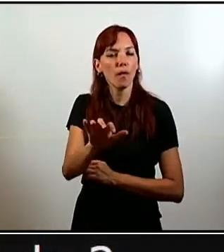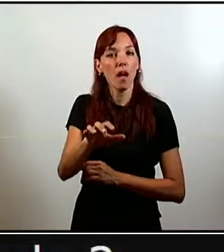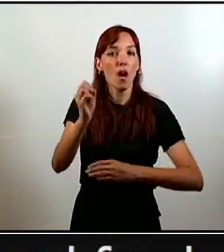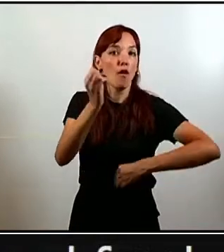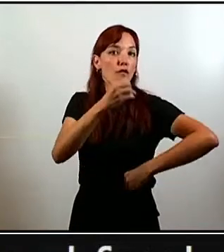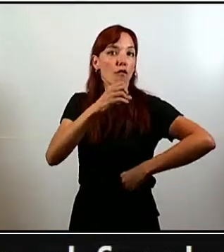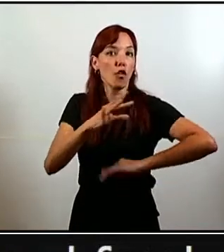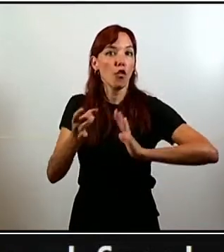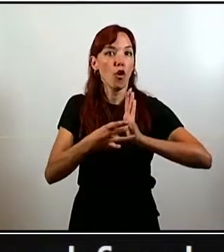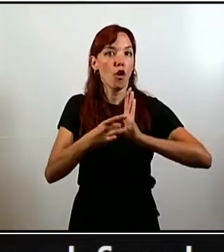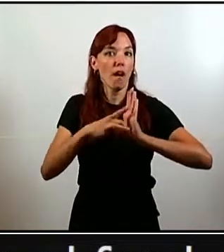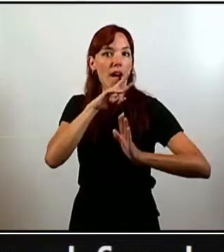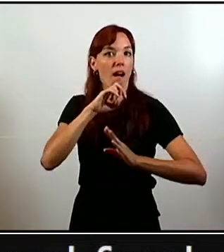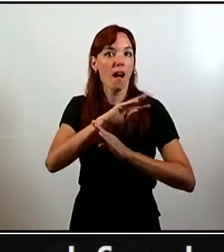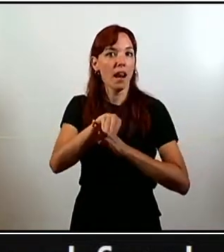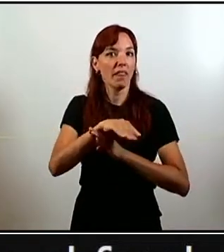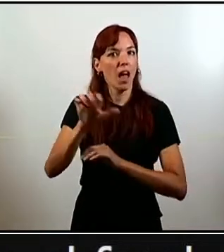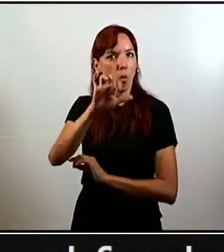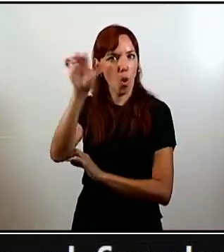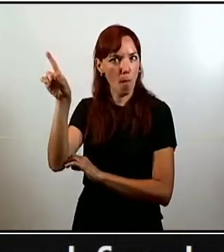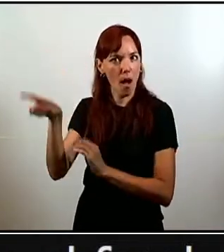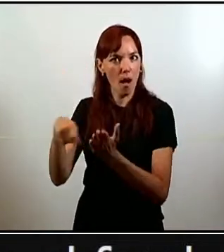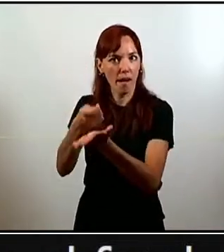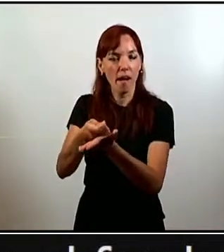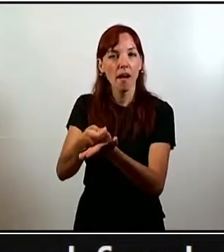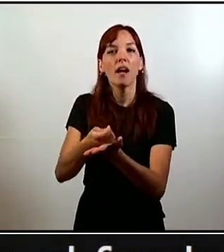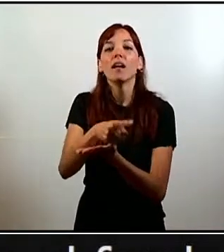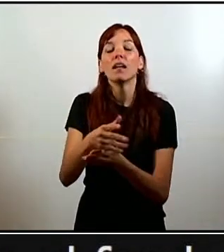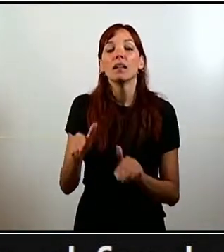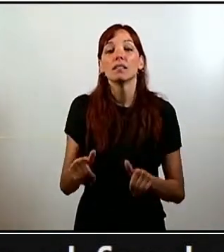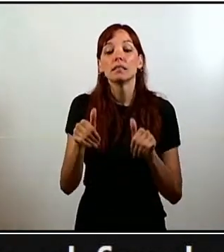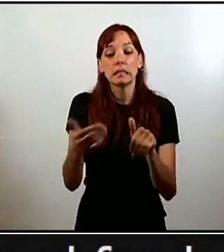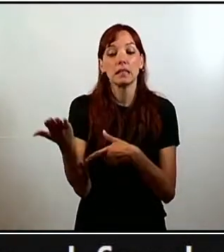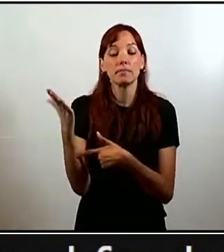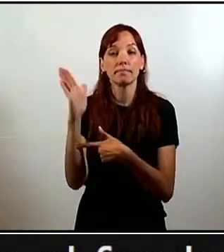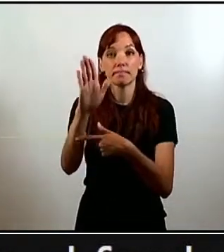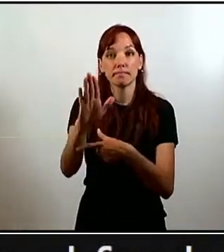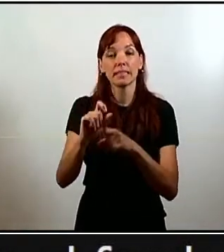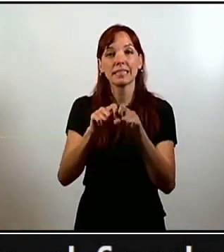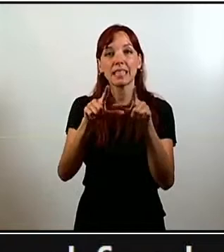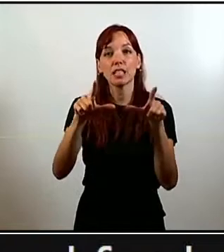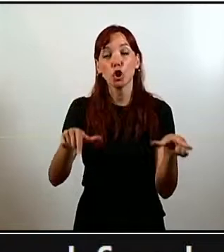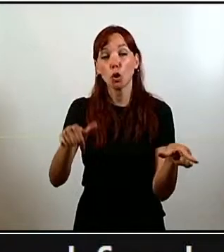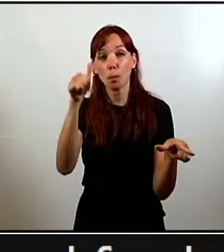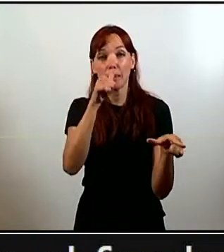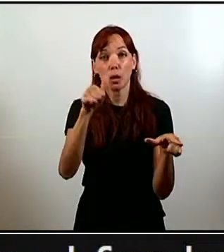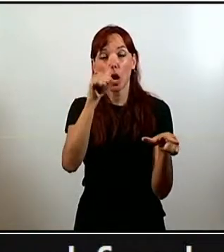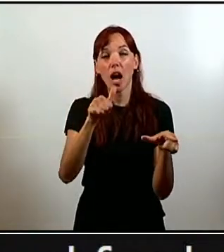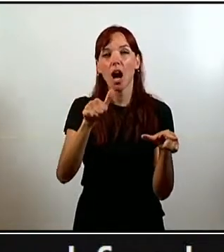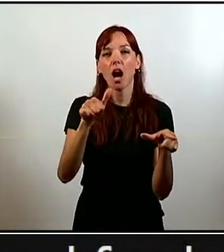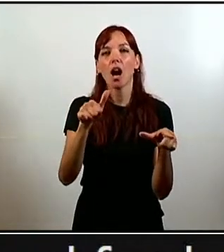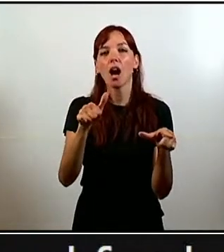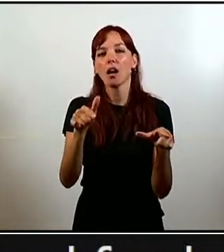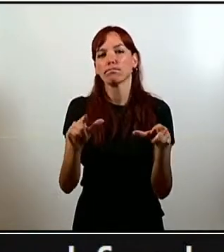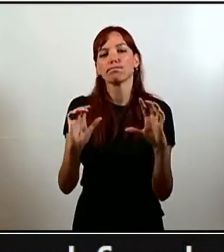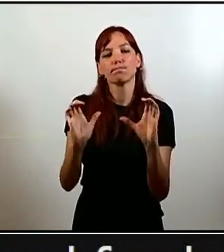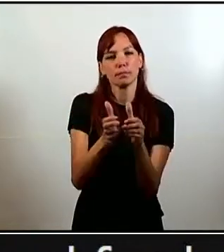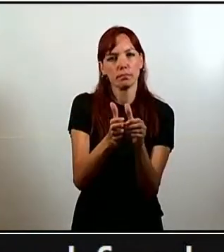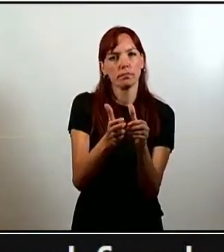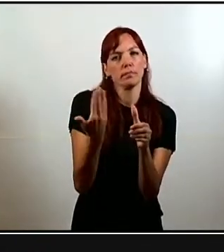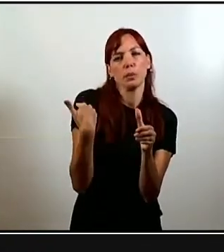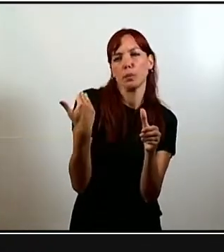de Garantía, por el FEAGA. Los representantes del sector vitivinícola con el que nos